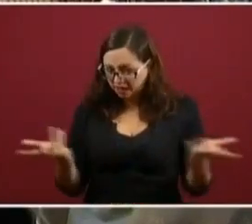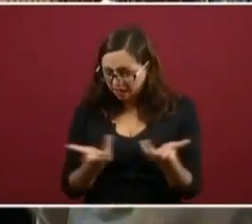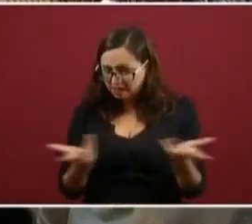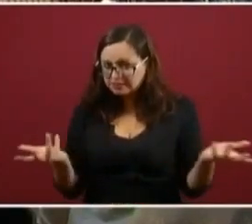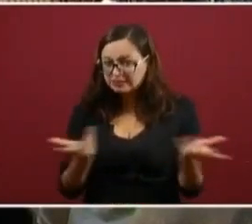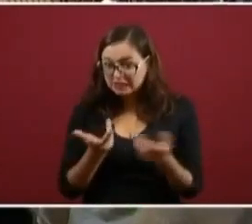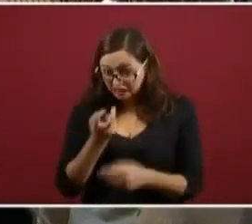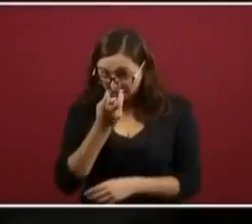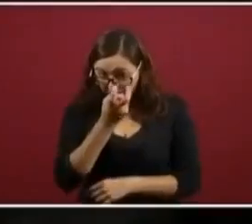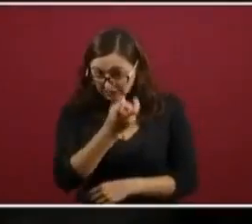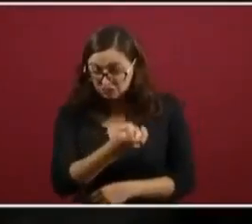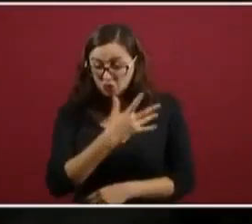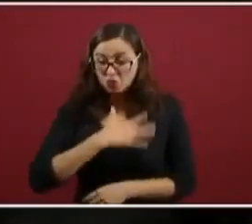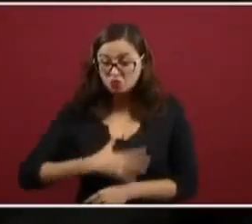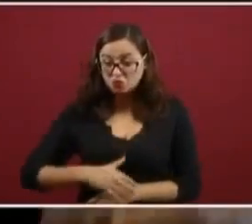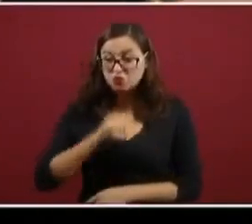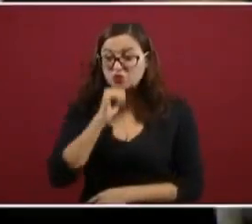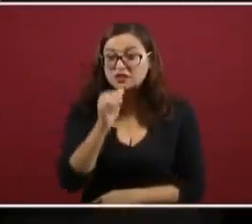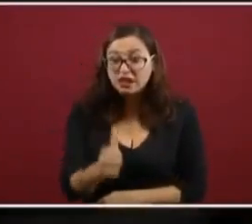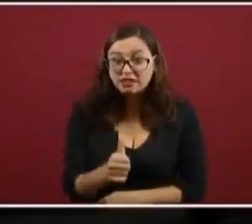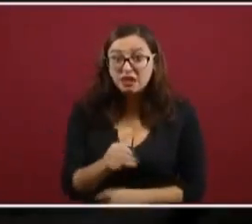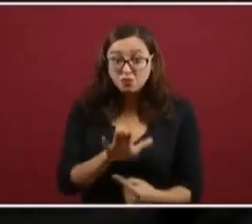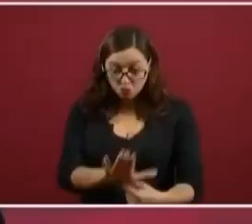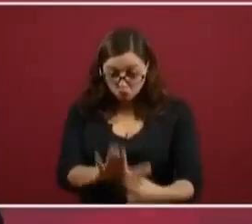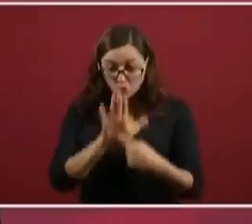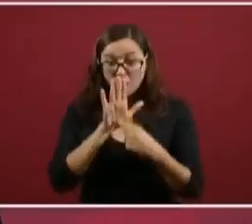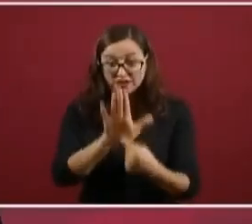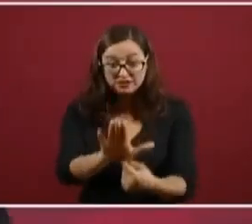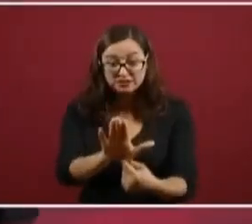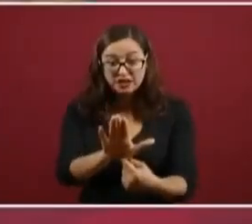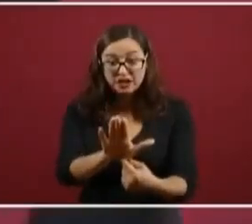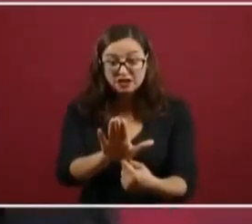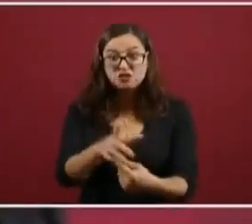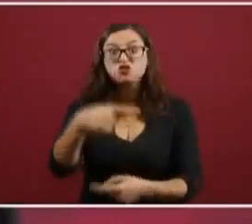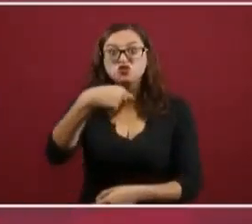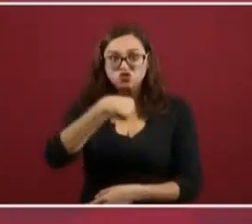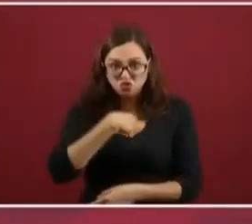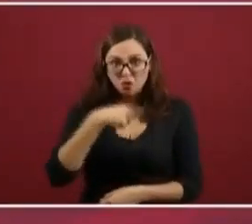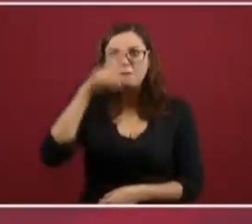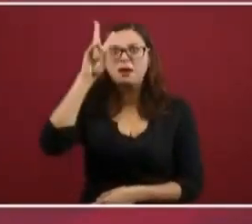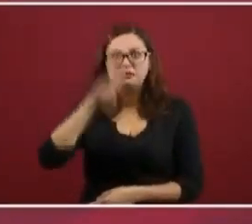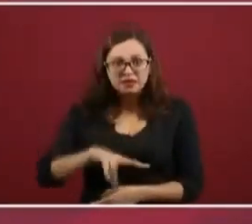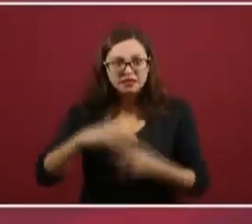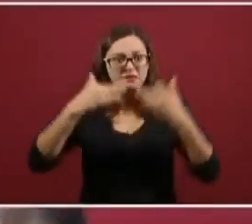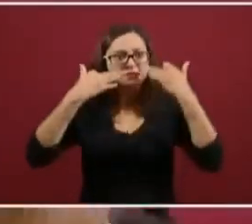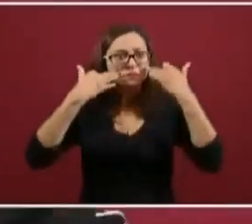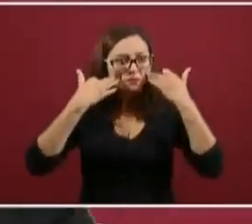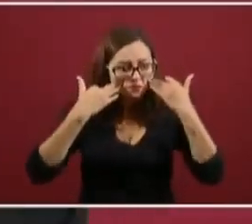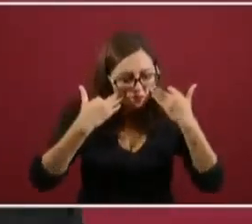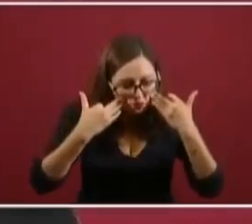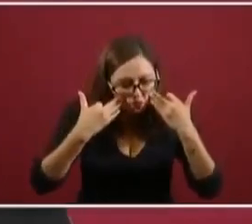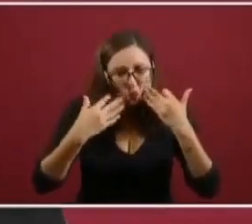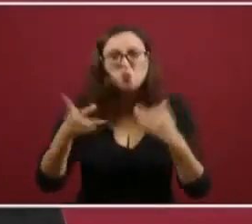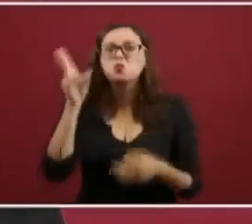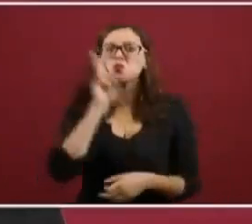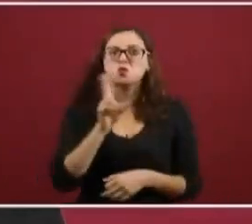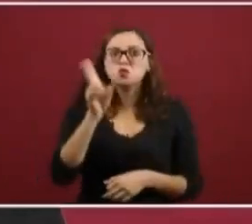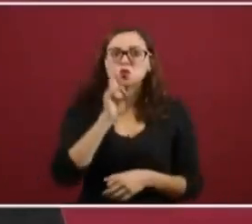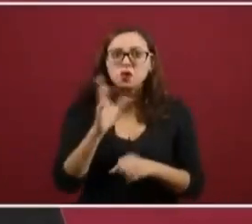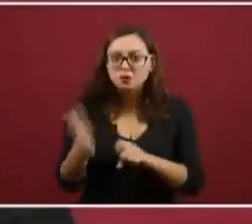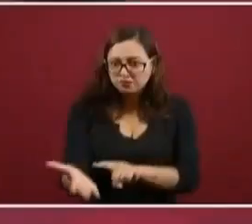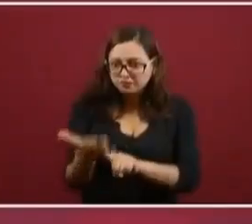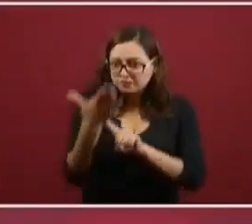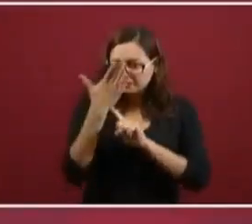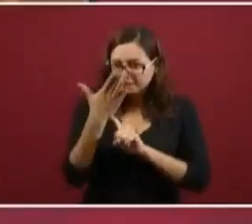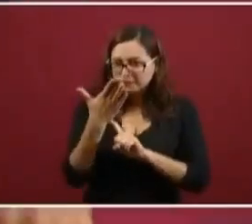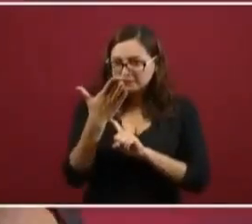una injusticia y se demuestra y yo me entero y tengo las